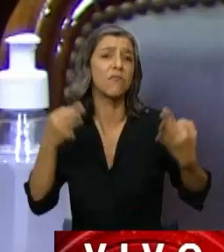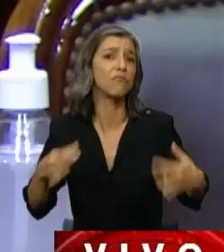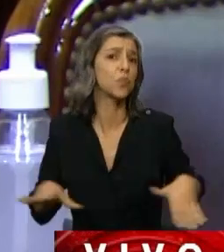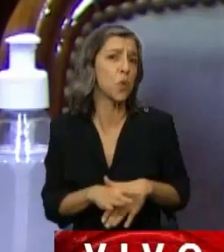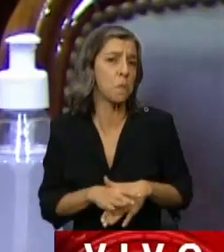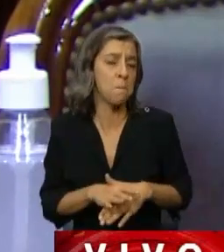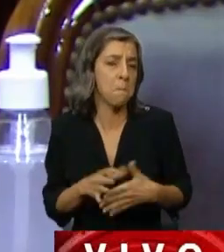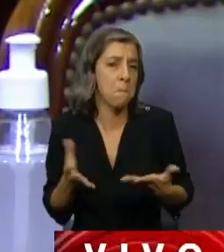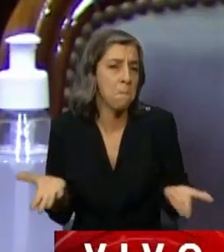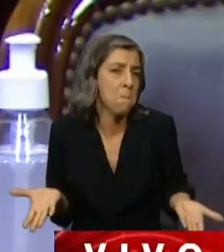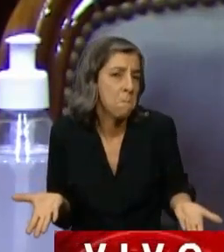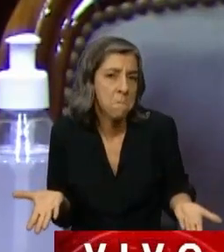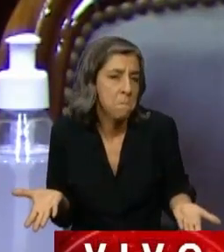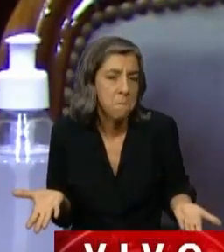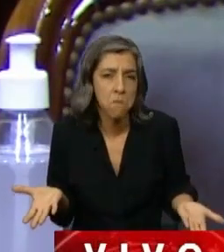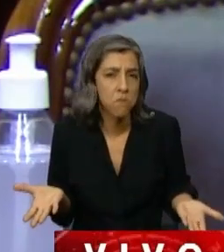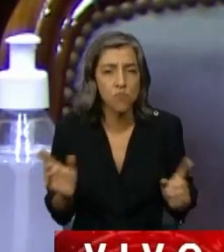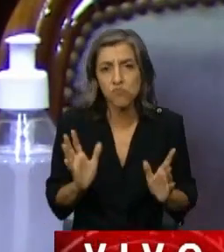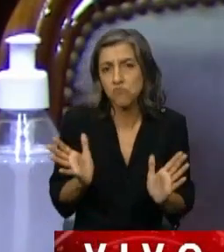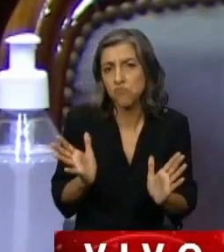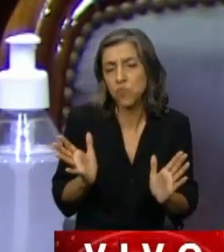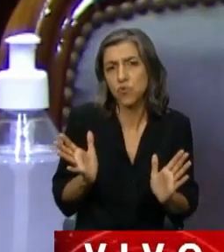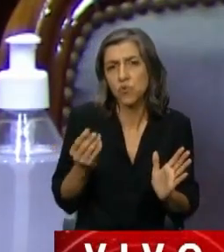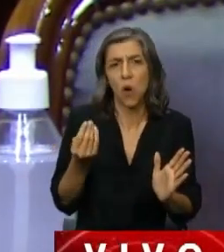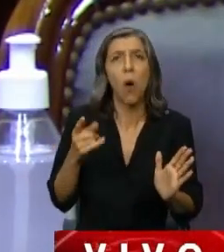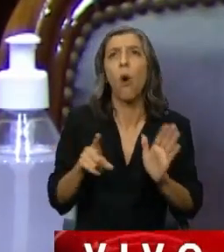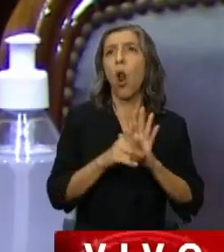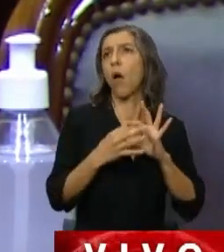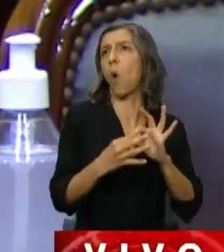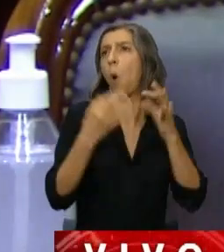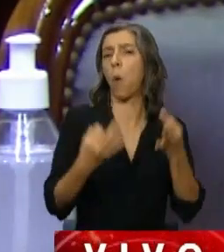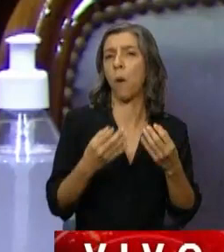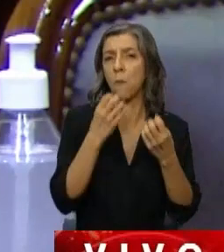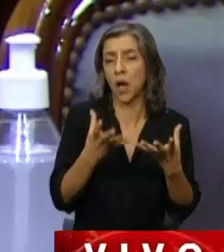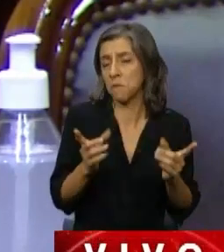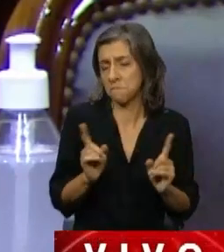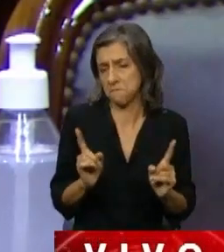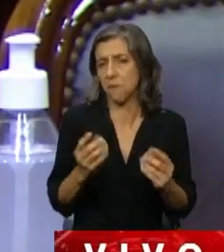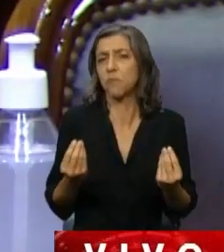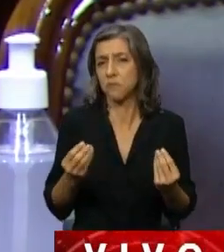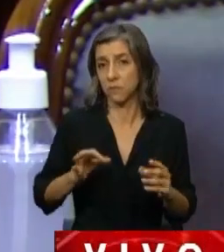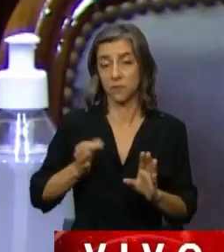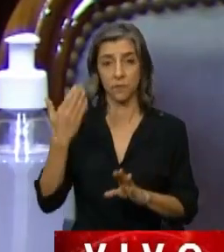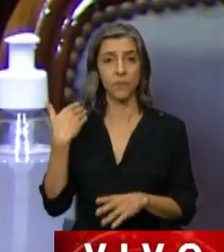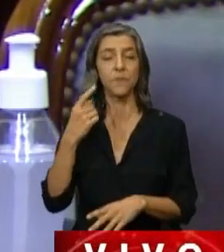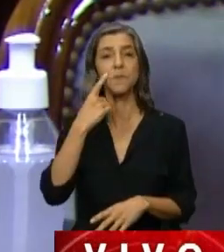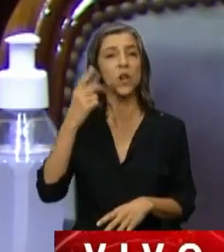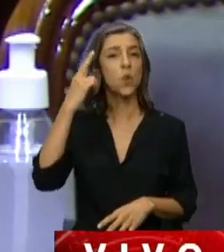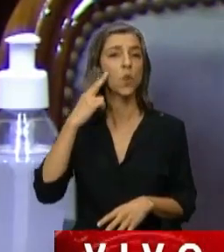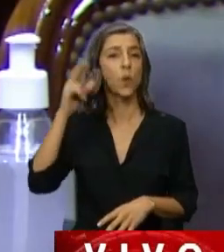vigencia se vincula directamente a la legitimidad mire desde 1983 como lo ha